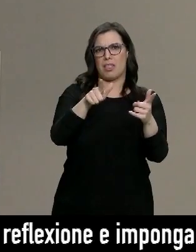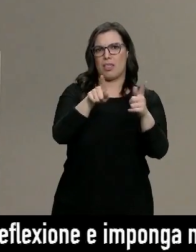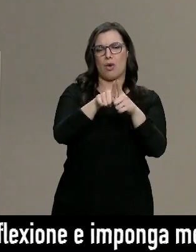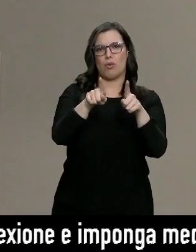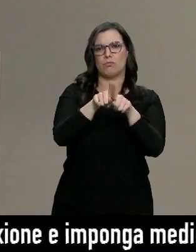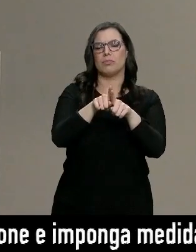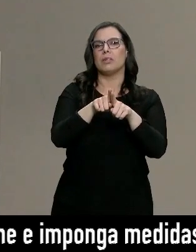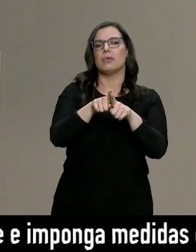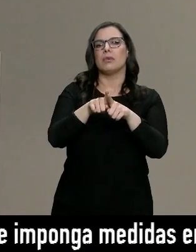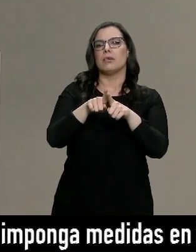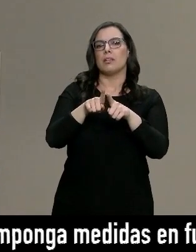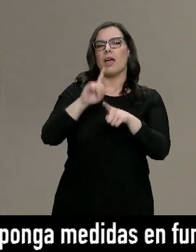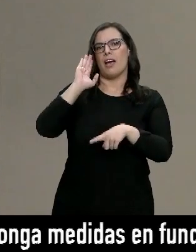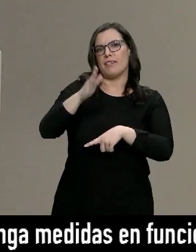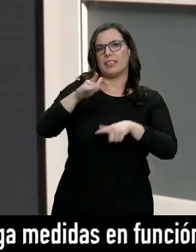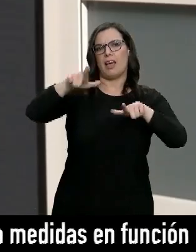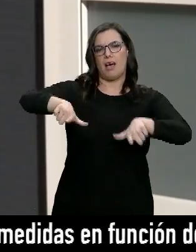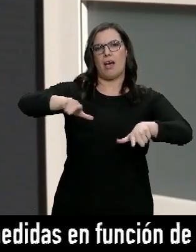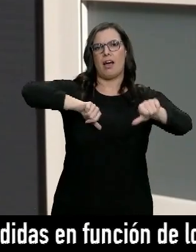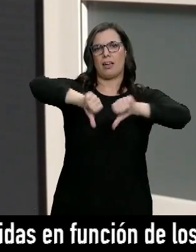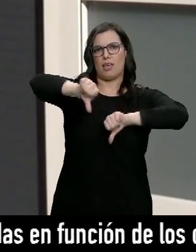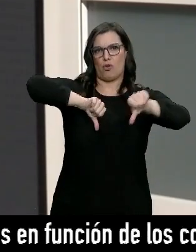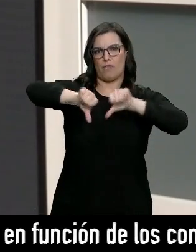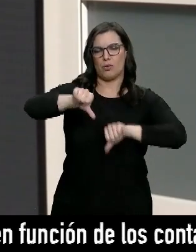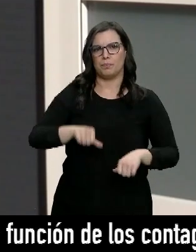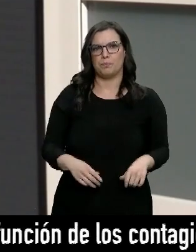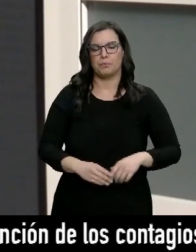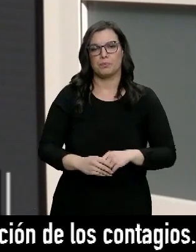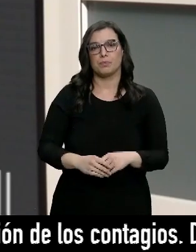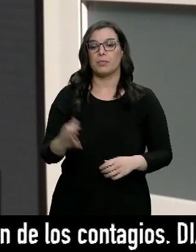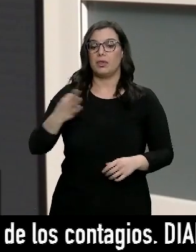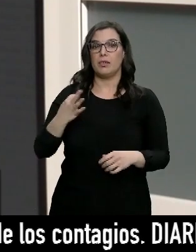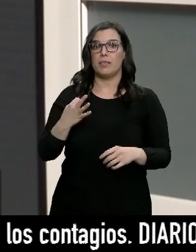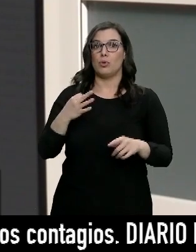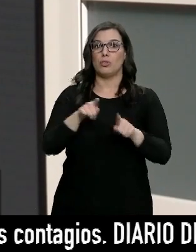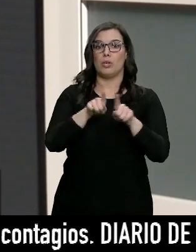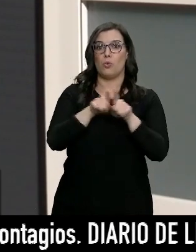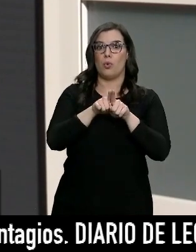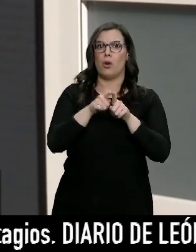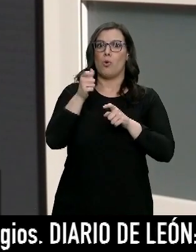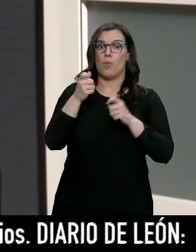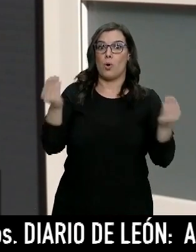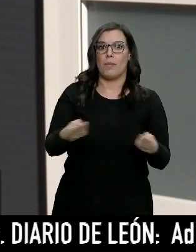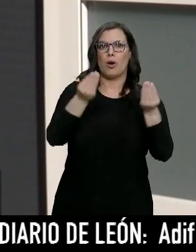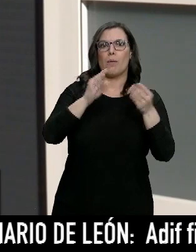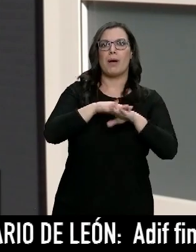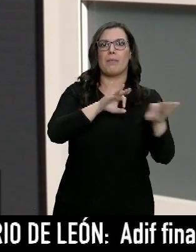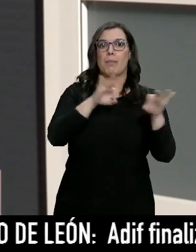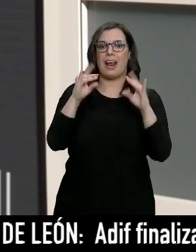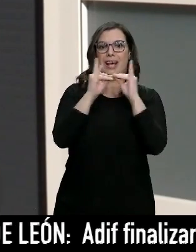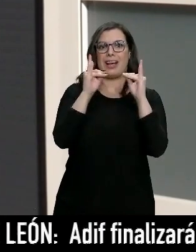que incidirá en sus quirófanos. Y tenemos que aligerar un poco esa presión para que se puedan habilitar camas para los pacientes